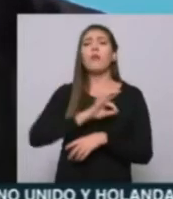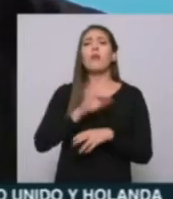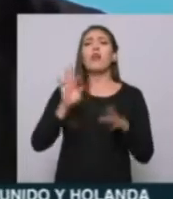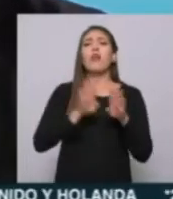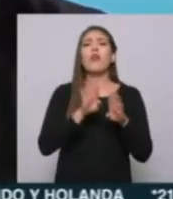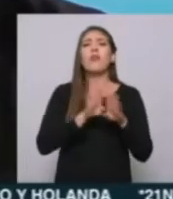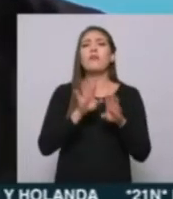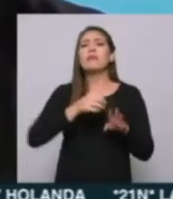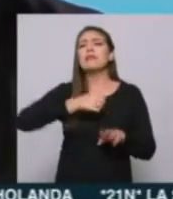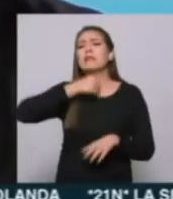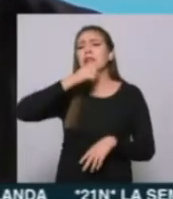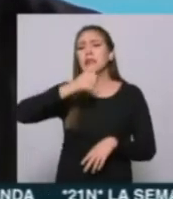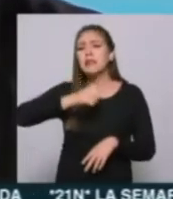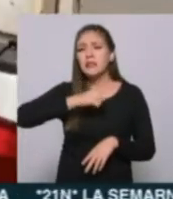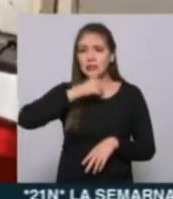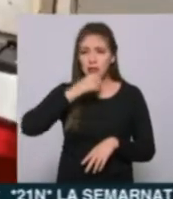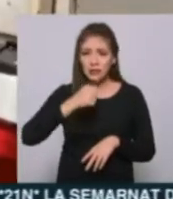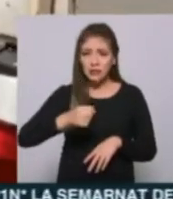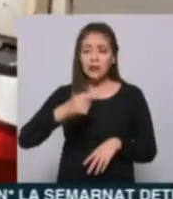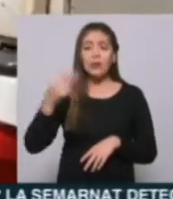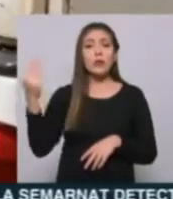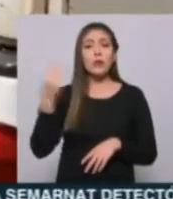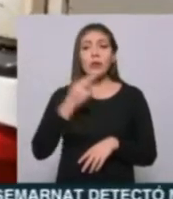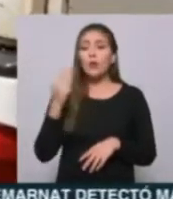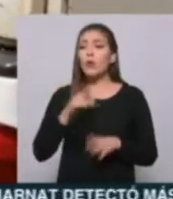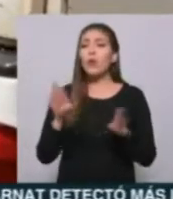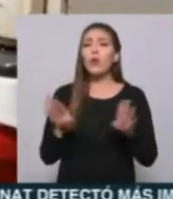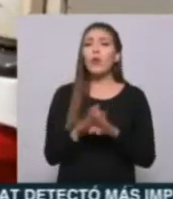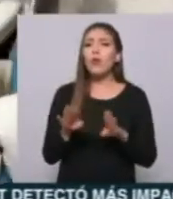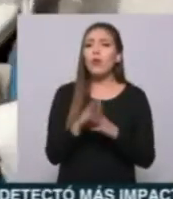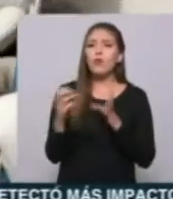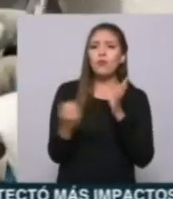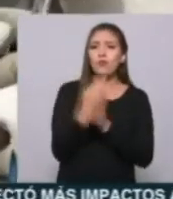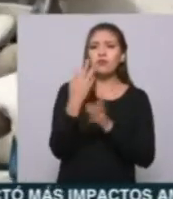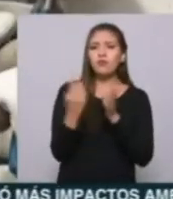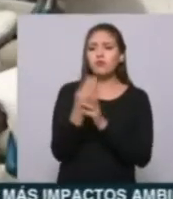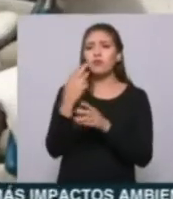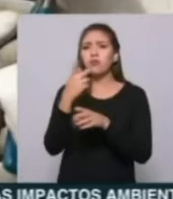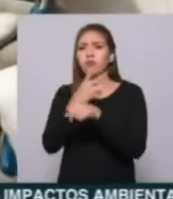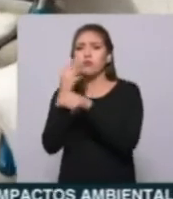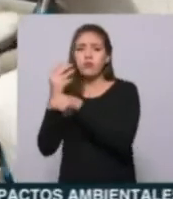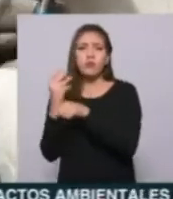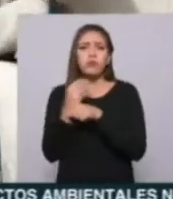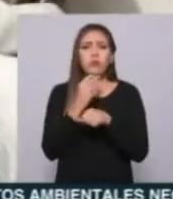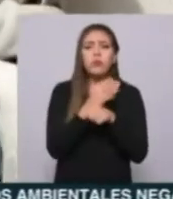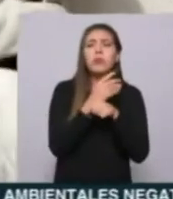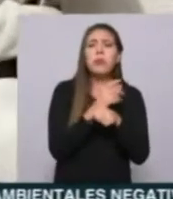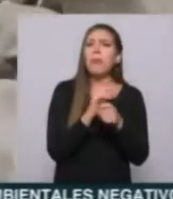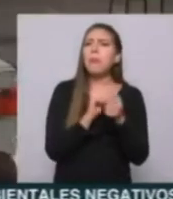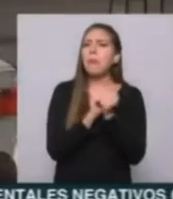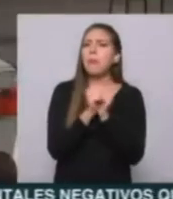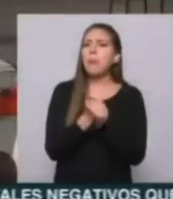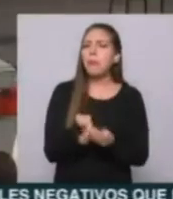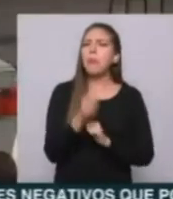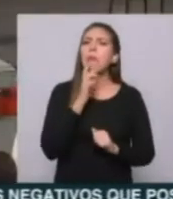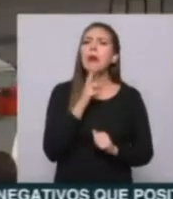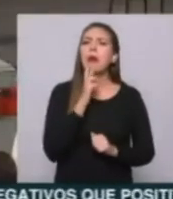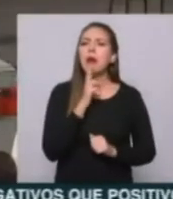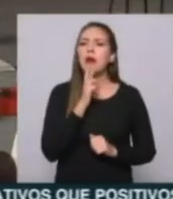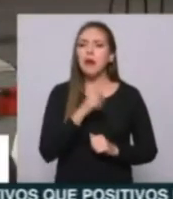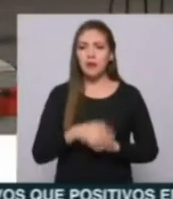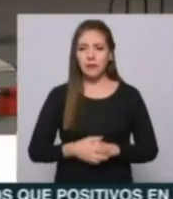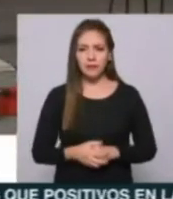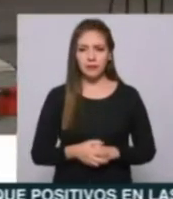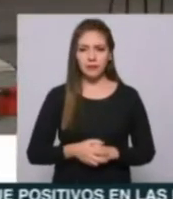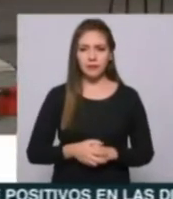deterioro, por lo que fue necesario aplicar un urgente programa de rehabilitación que ha comenzado a mostrar resultados. La ejecución